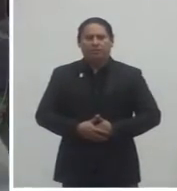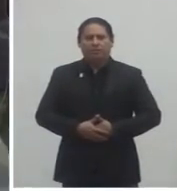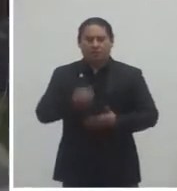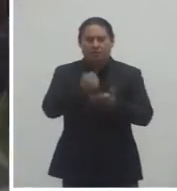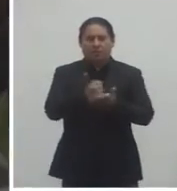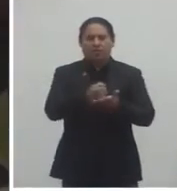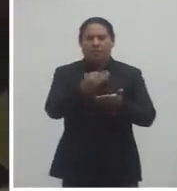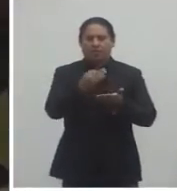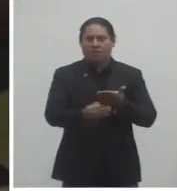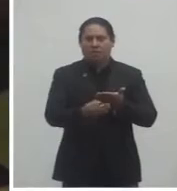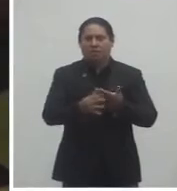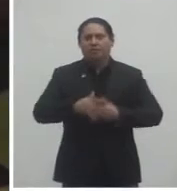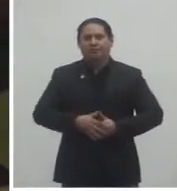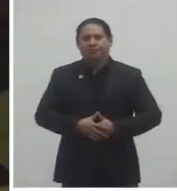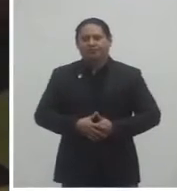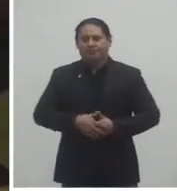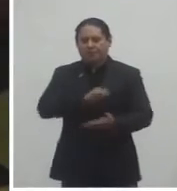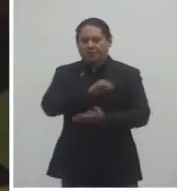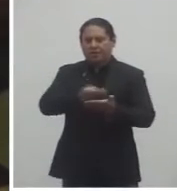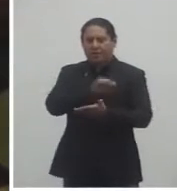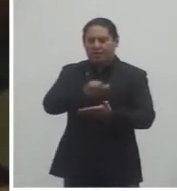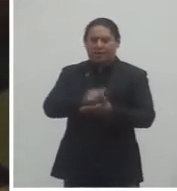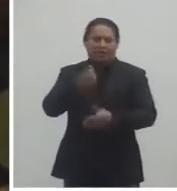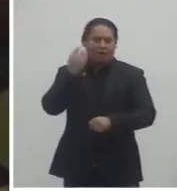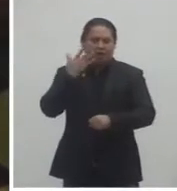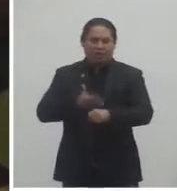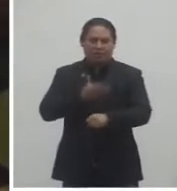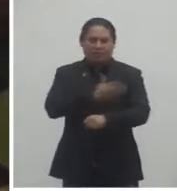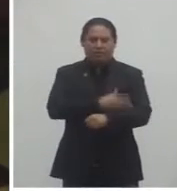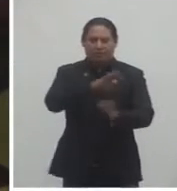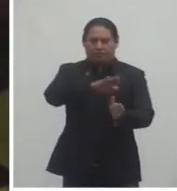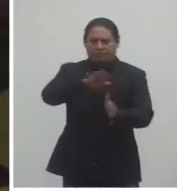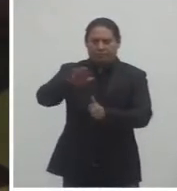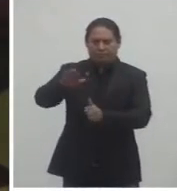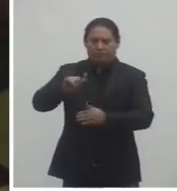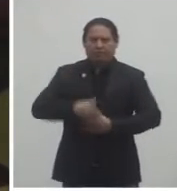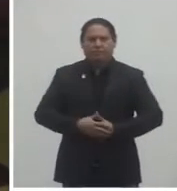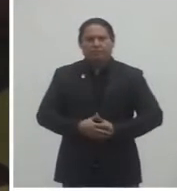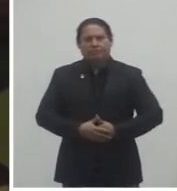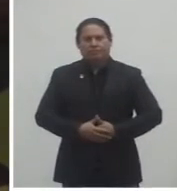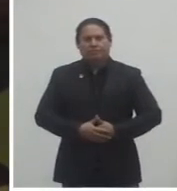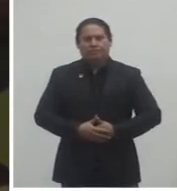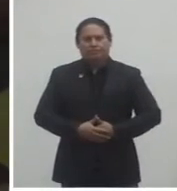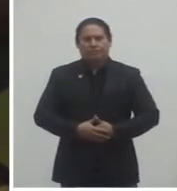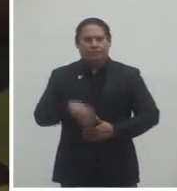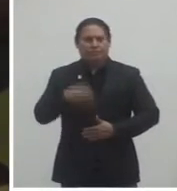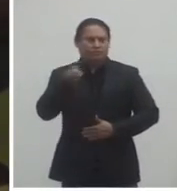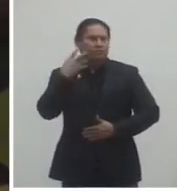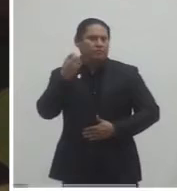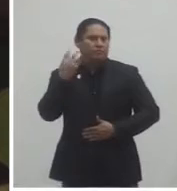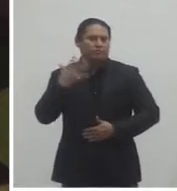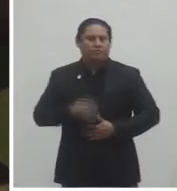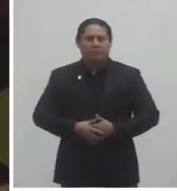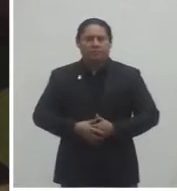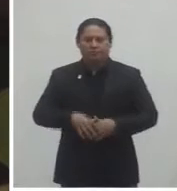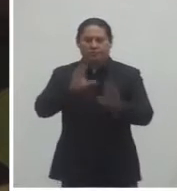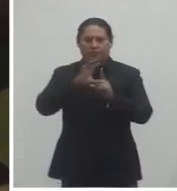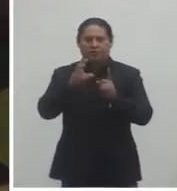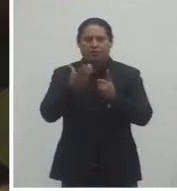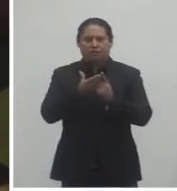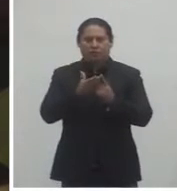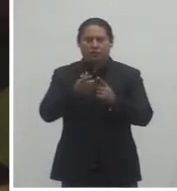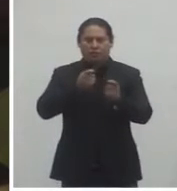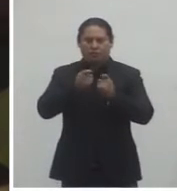Está aprobada por unanimidad el acta de la sesión anterior. Honorable Asamblea, la Comisión